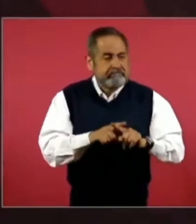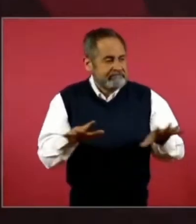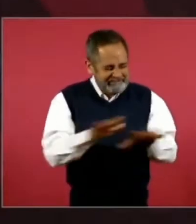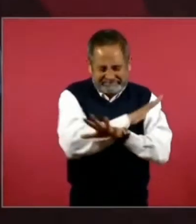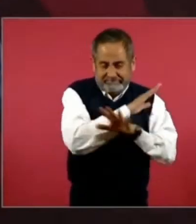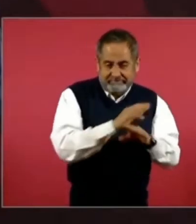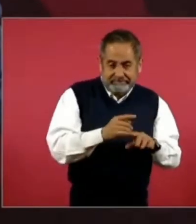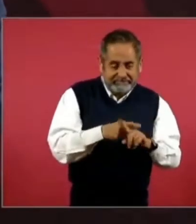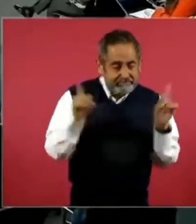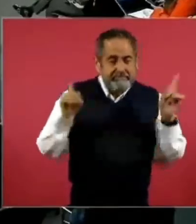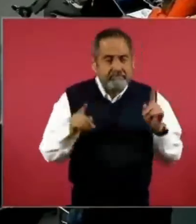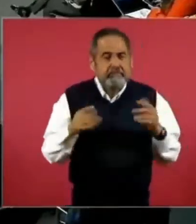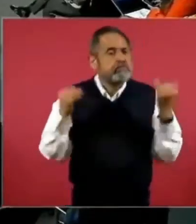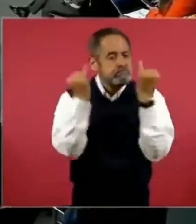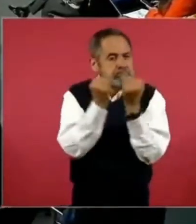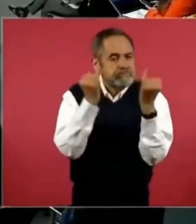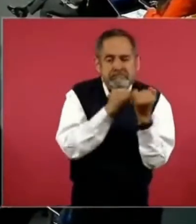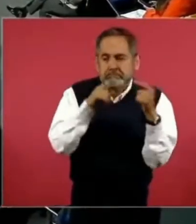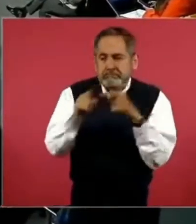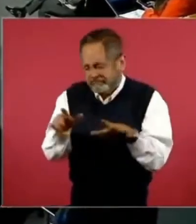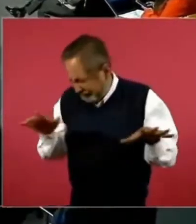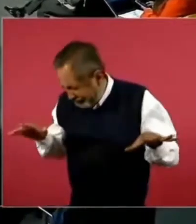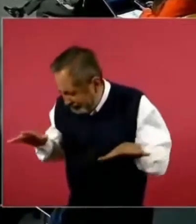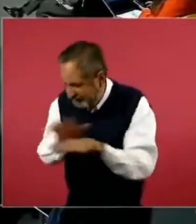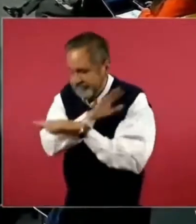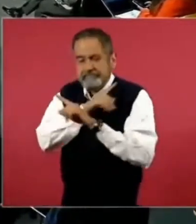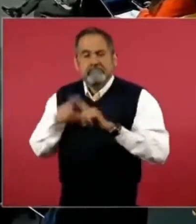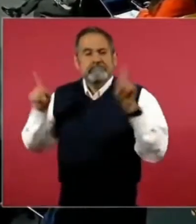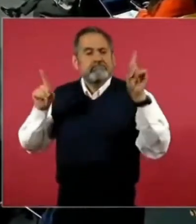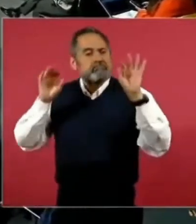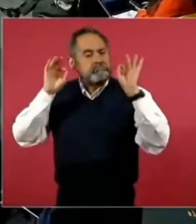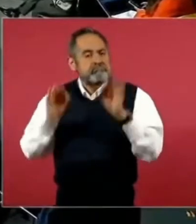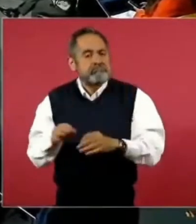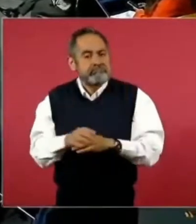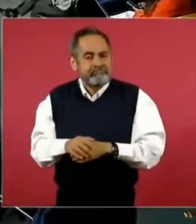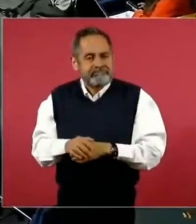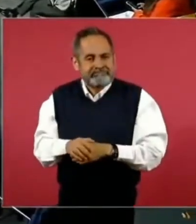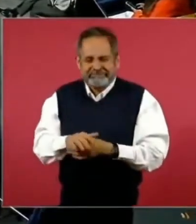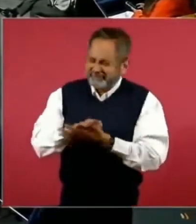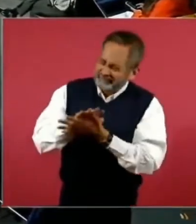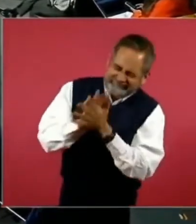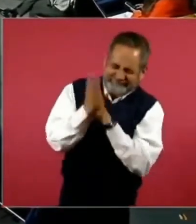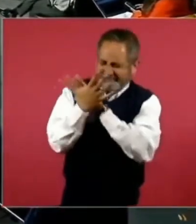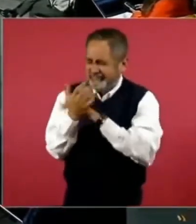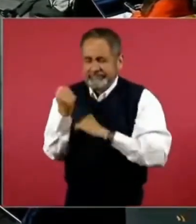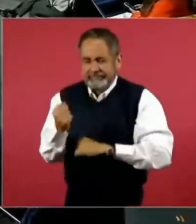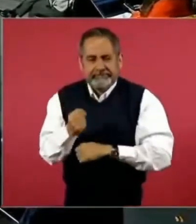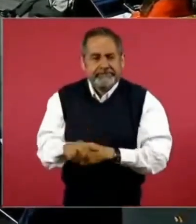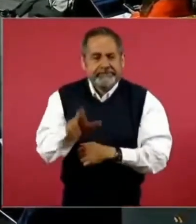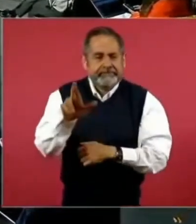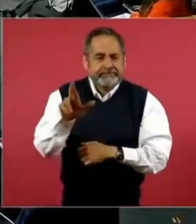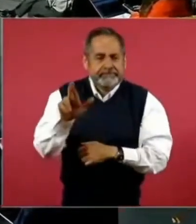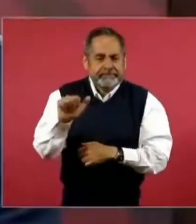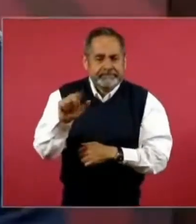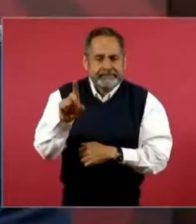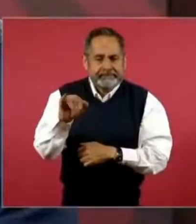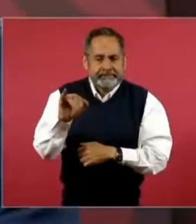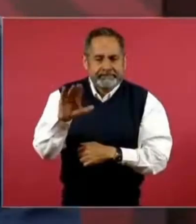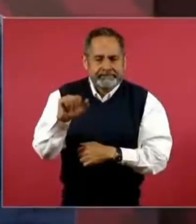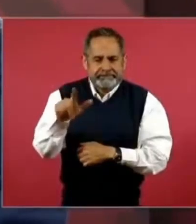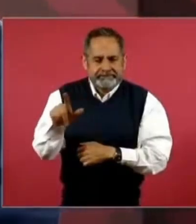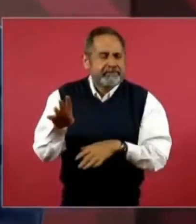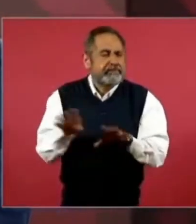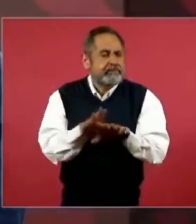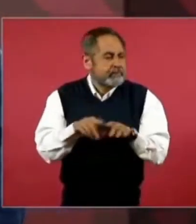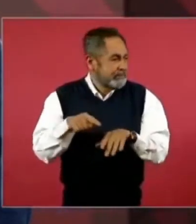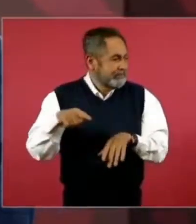Una transformación radical. Y la palabra radical, siempre lo he dicho, viene de raíz,